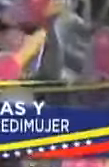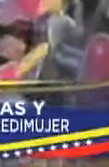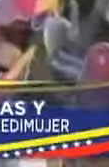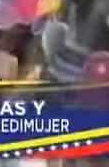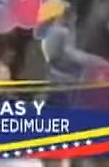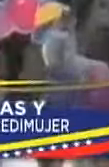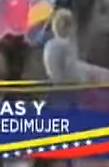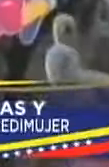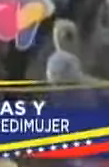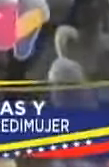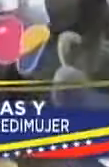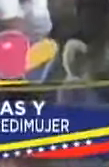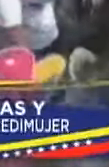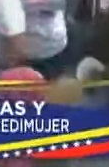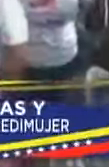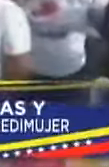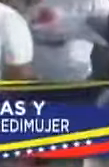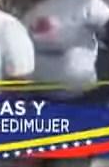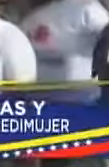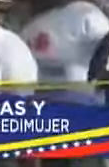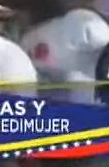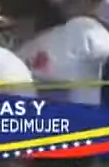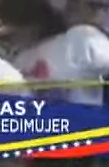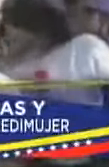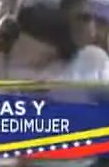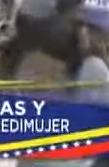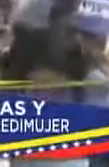Tenía que ser el oriente de Venezuela.